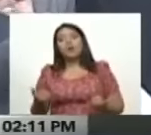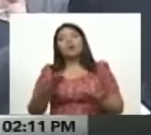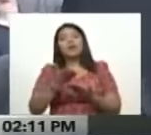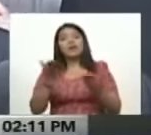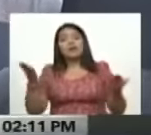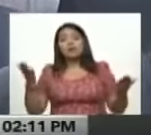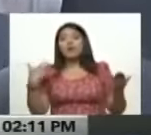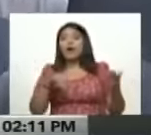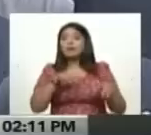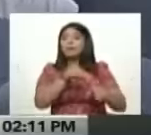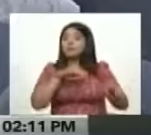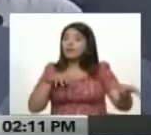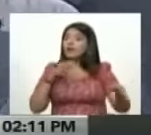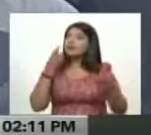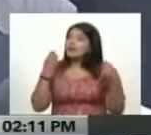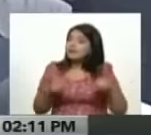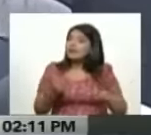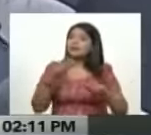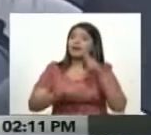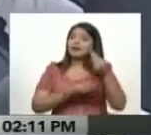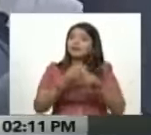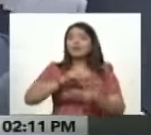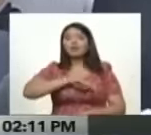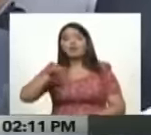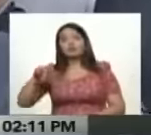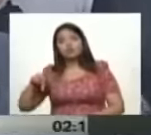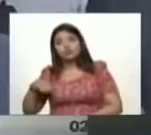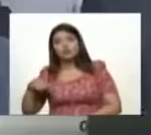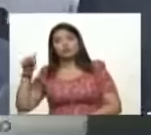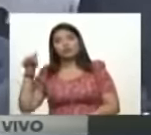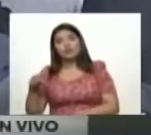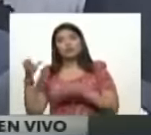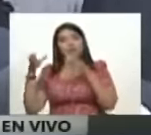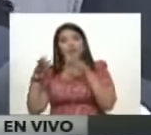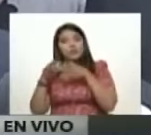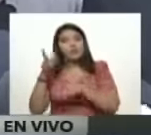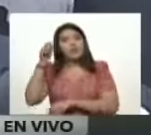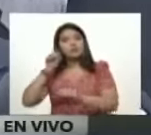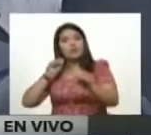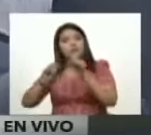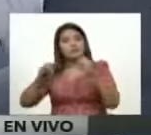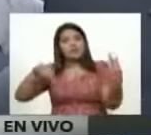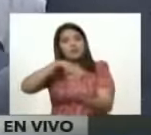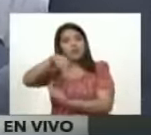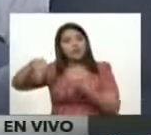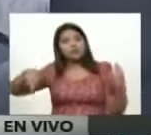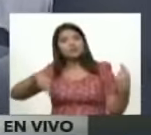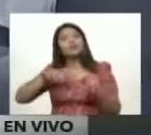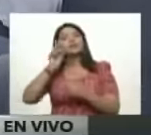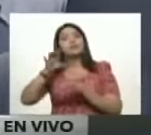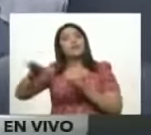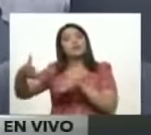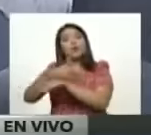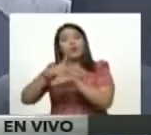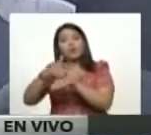ellos tienen ahorita sus mayorías, que intenten hacer lo que quieran. Nosotros vamos desde nuestra bancada a defender la revolución y a defender el gobierno